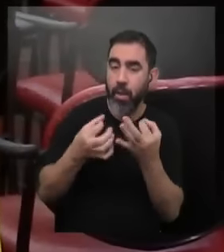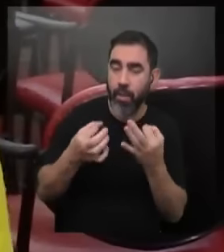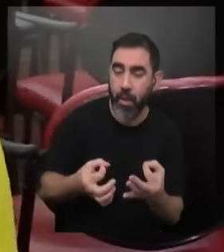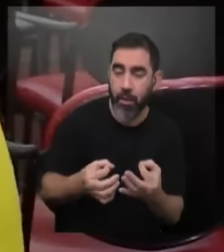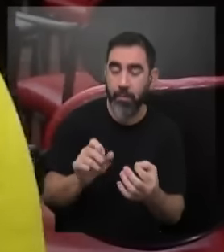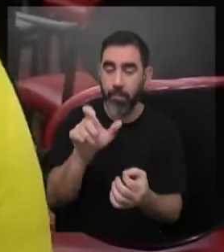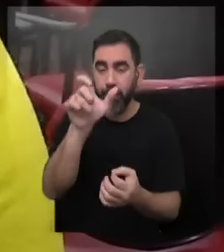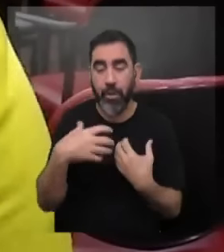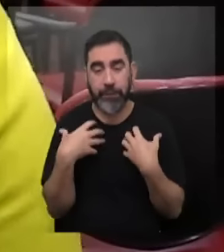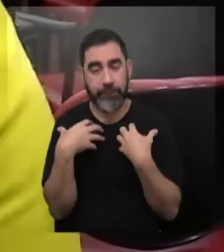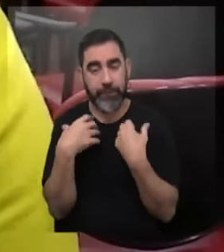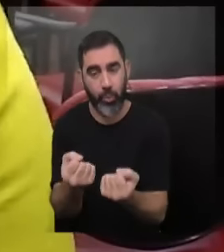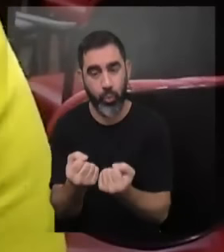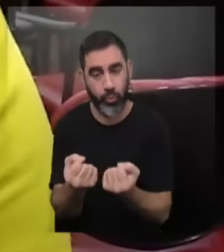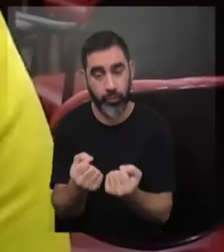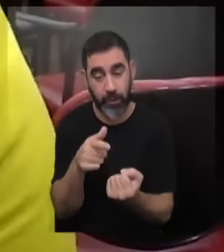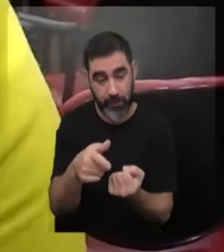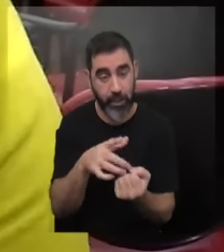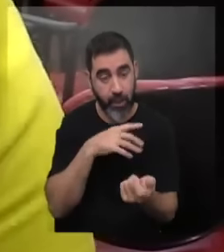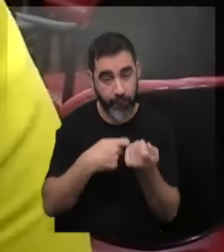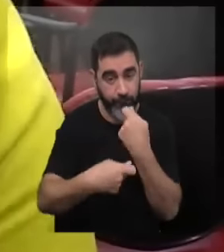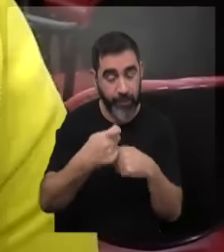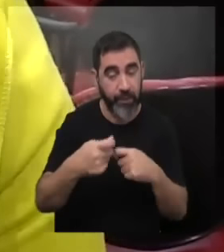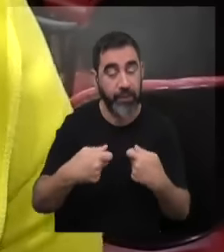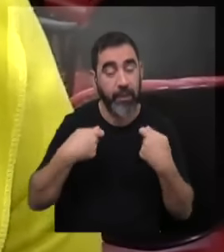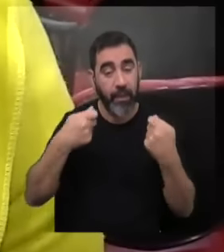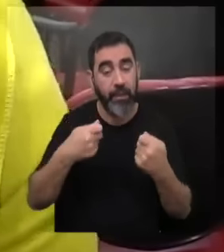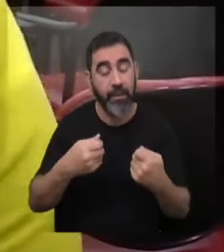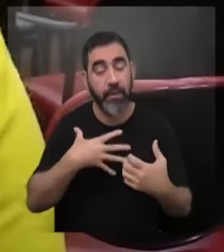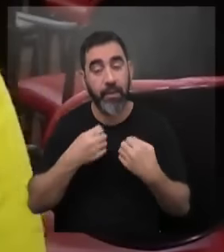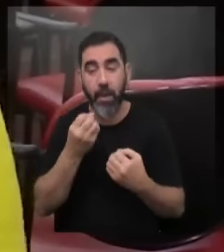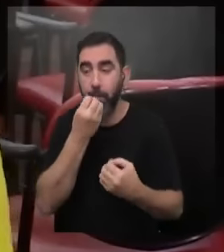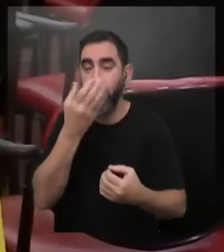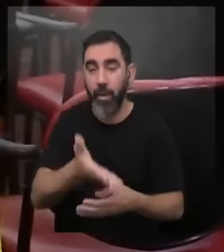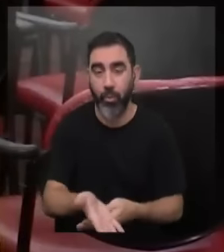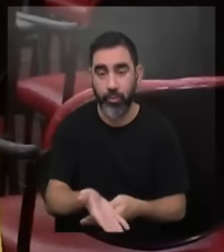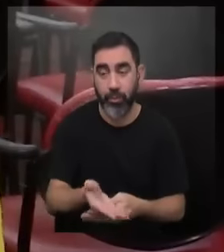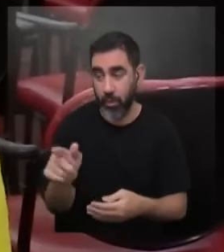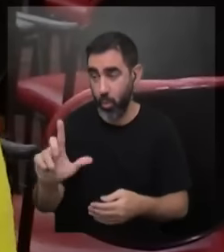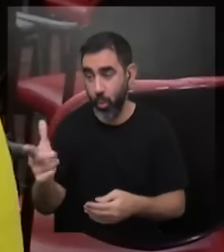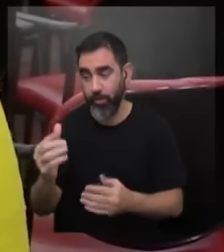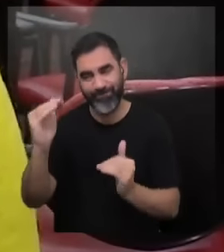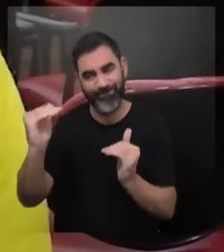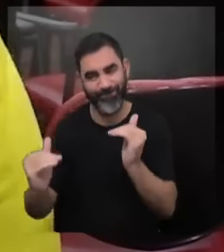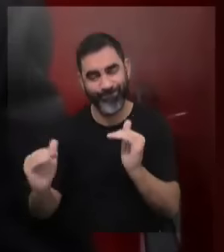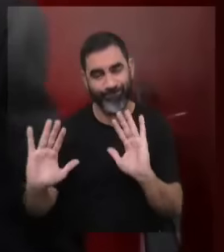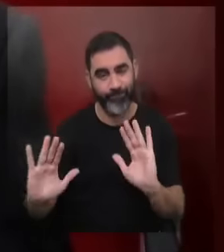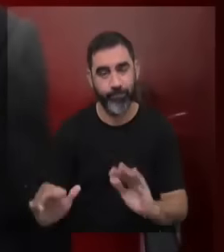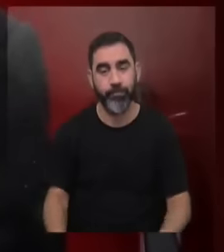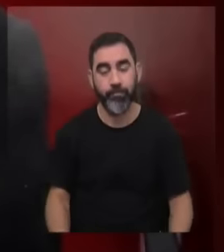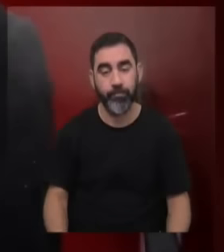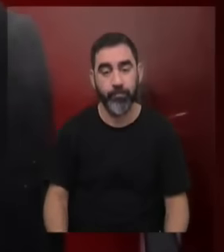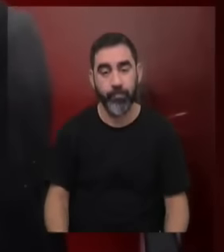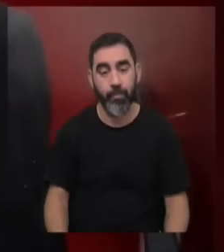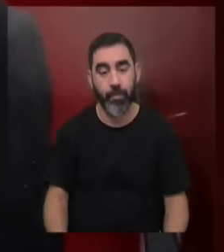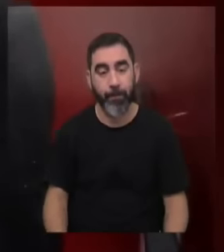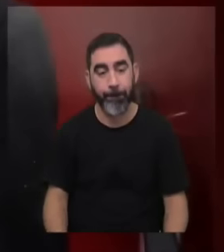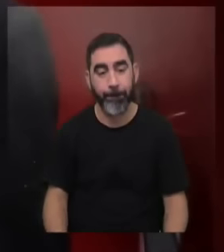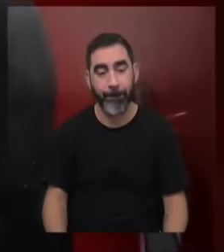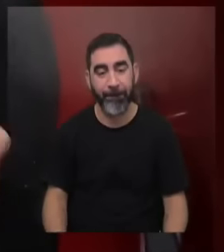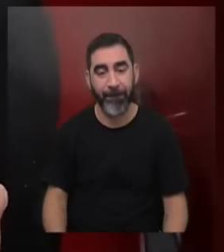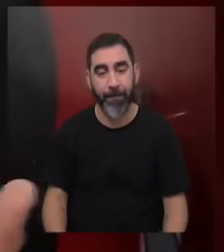usuarios de los organismos donde hay cantinas saludables Es mayor que donde no se convirtieron en cantinas saludables Esto va en